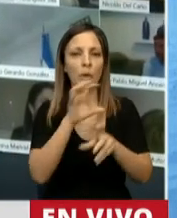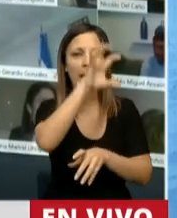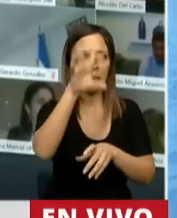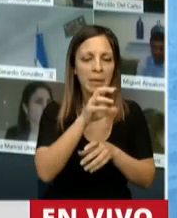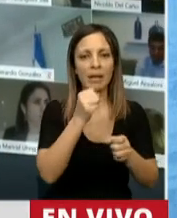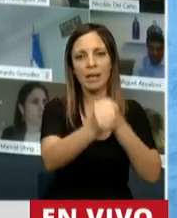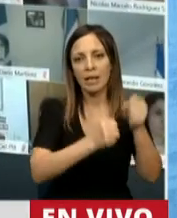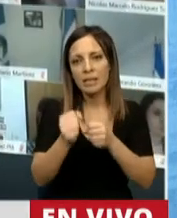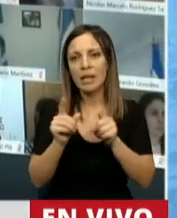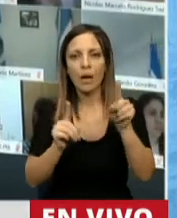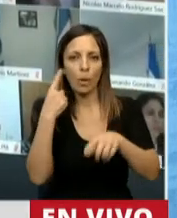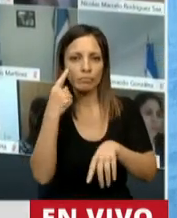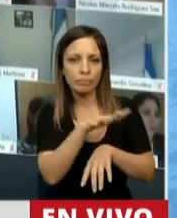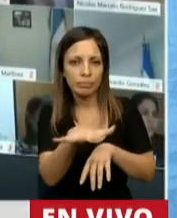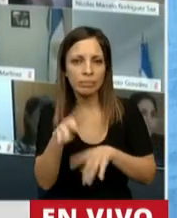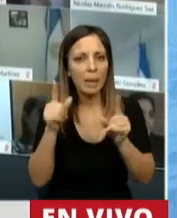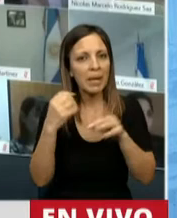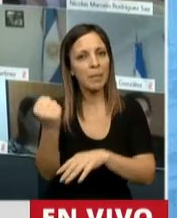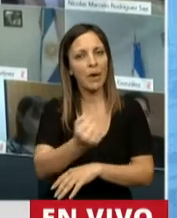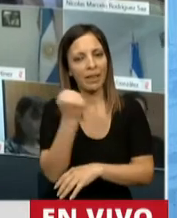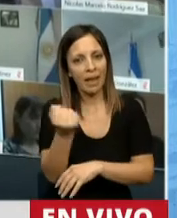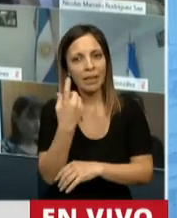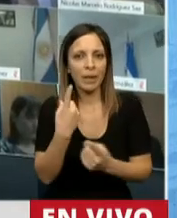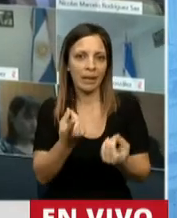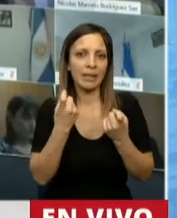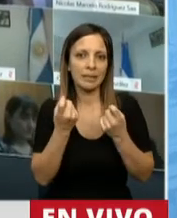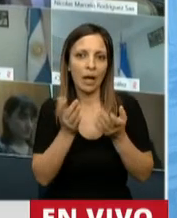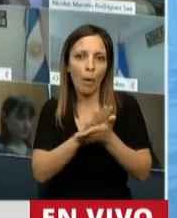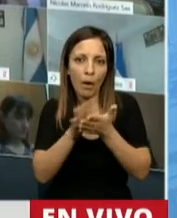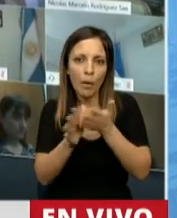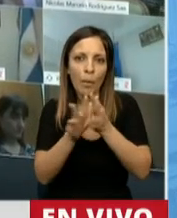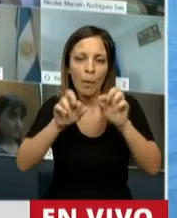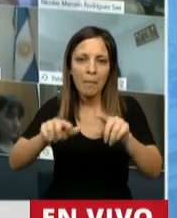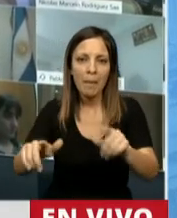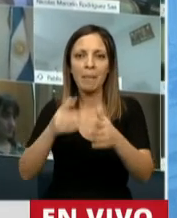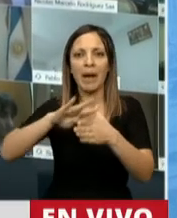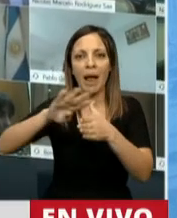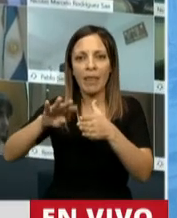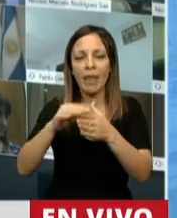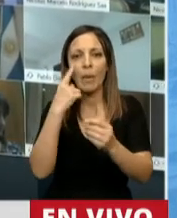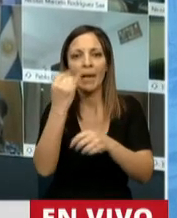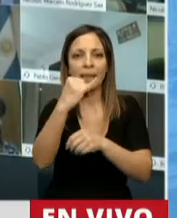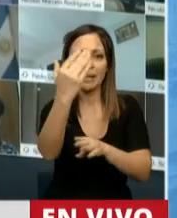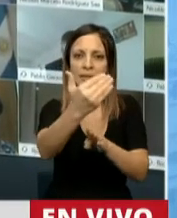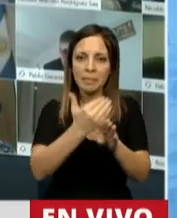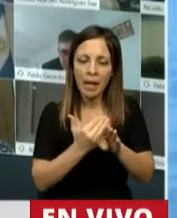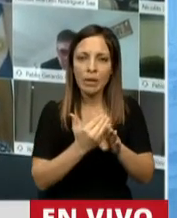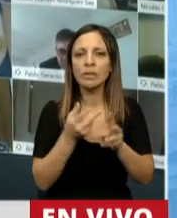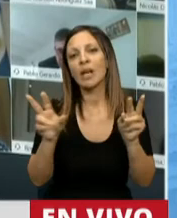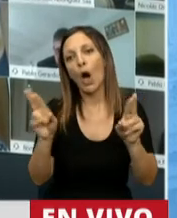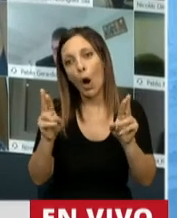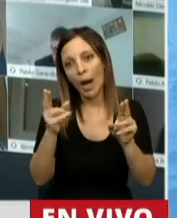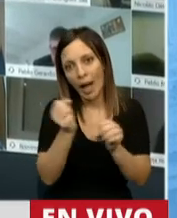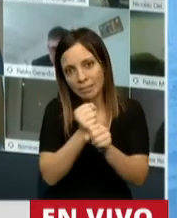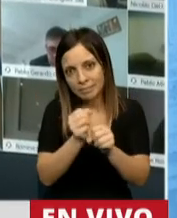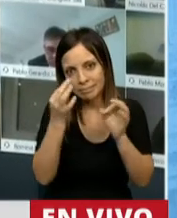empresas, incluso para algunos municipios que también necesitan reprogramar sus deudas y también tomar créditos a baja tasa. Así que ojalá que se logre la